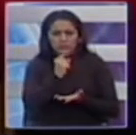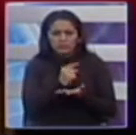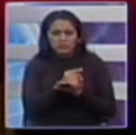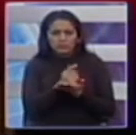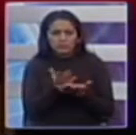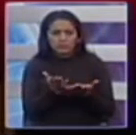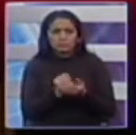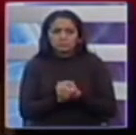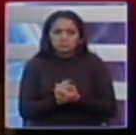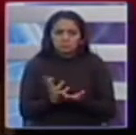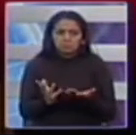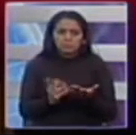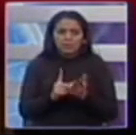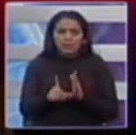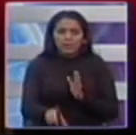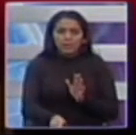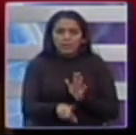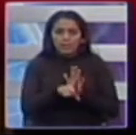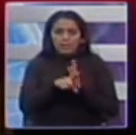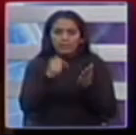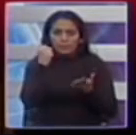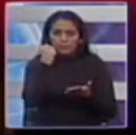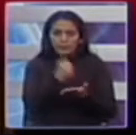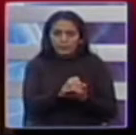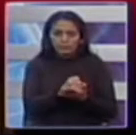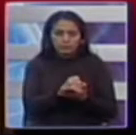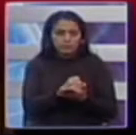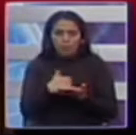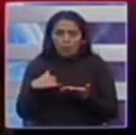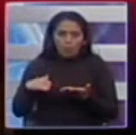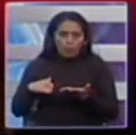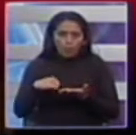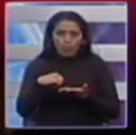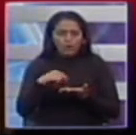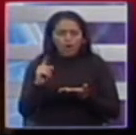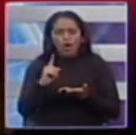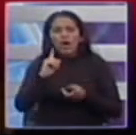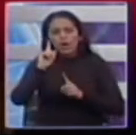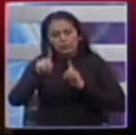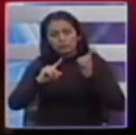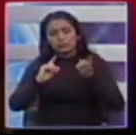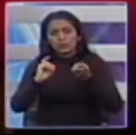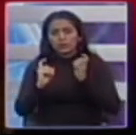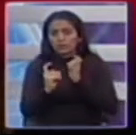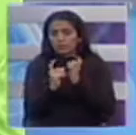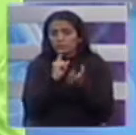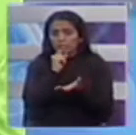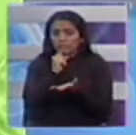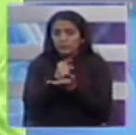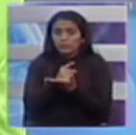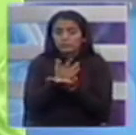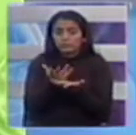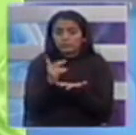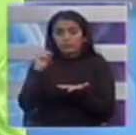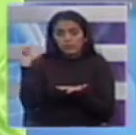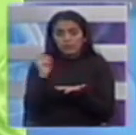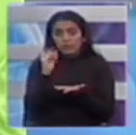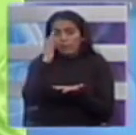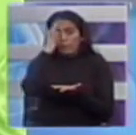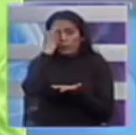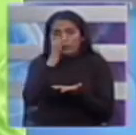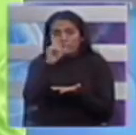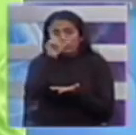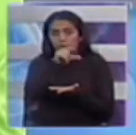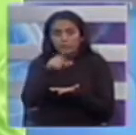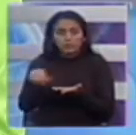dicho, ninguna ley está escrita en piedra, la normativa no puede ser estricta porque además la dinámica de la sociedad ecuatoriana